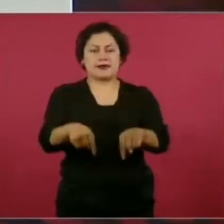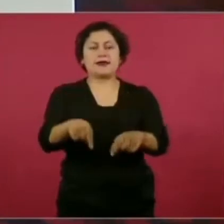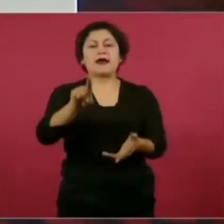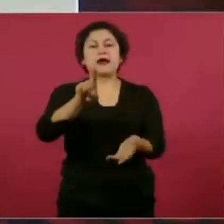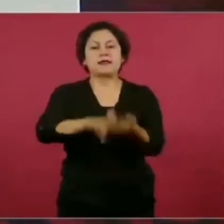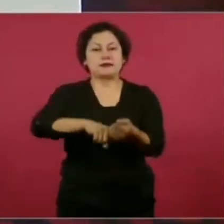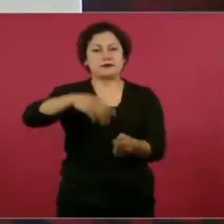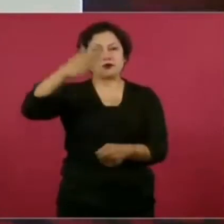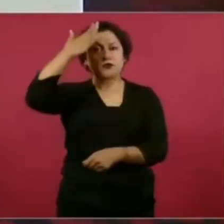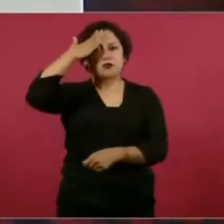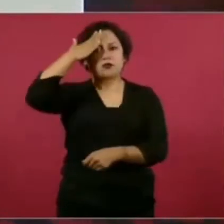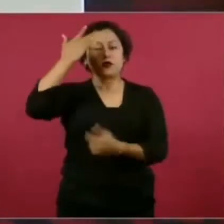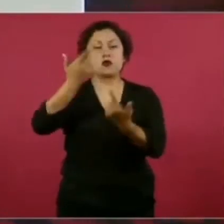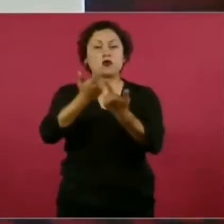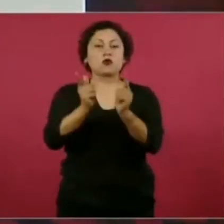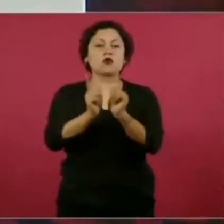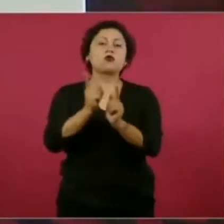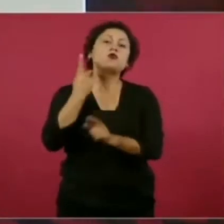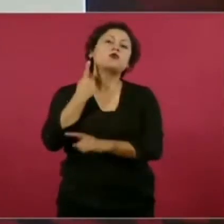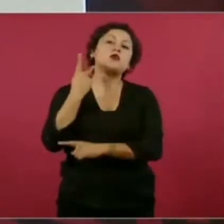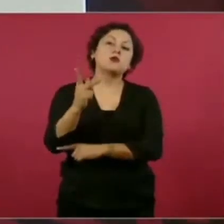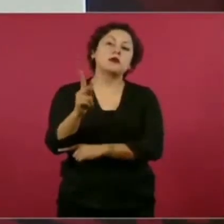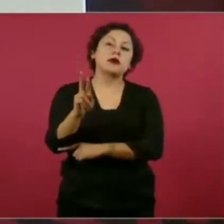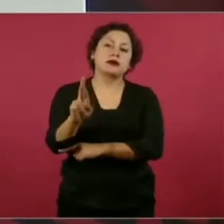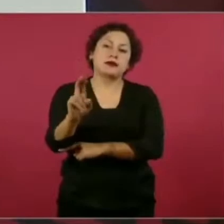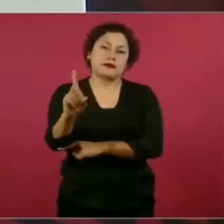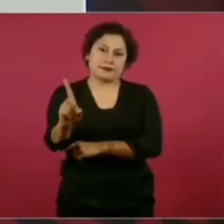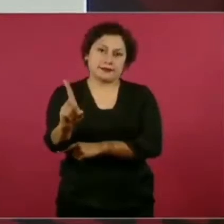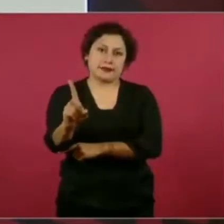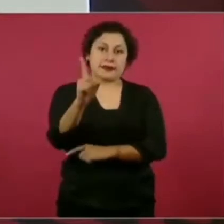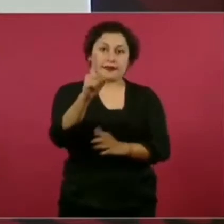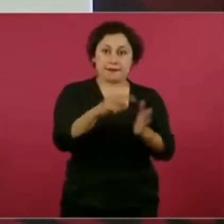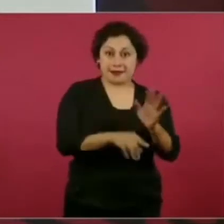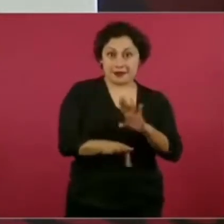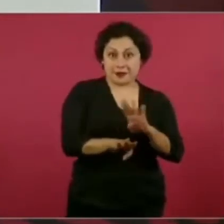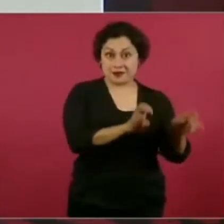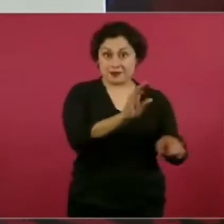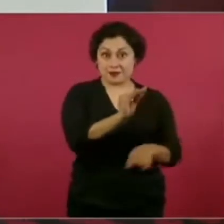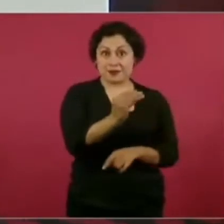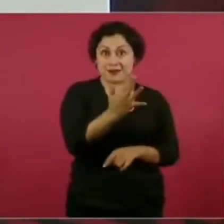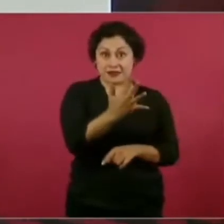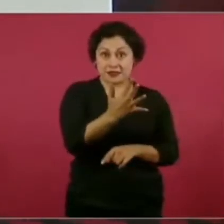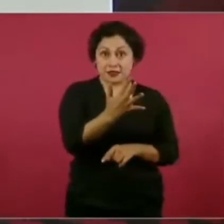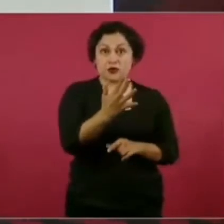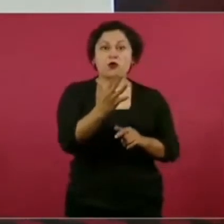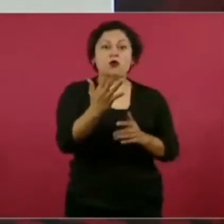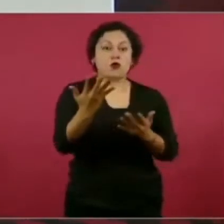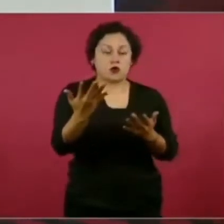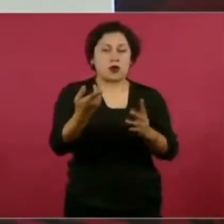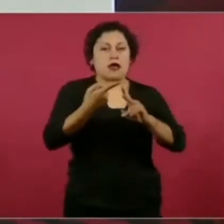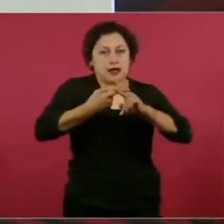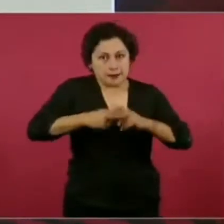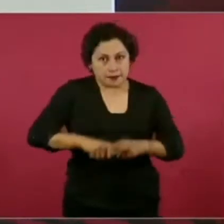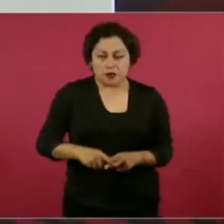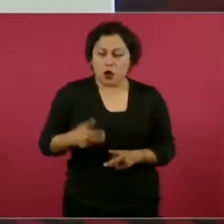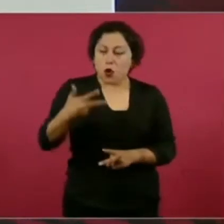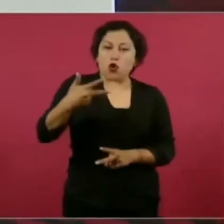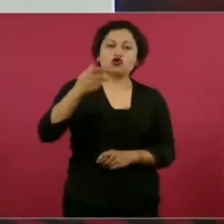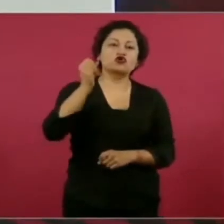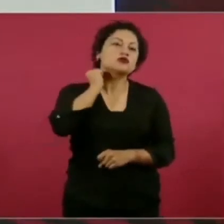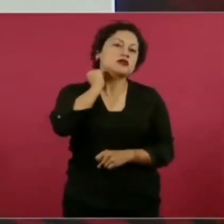miren, en el 95, ¿cuánto? 8 senadores. En el